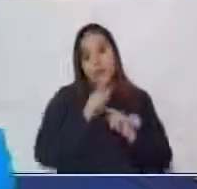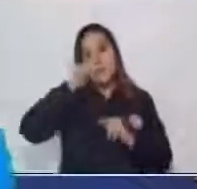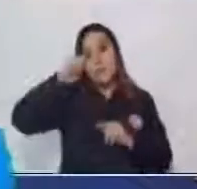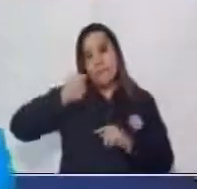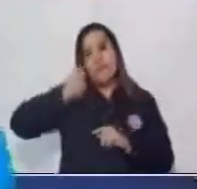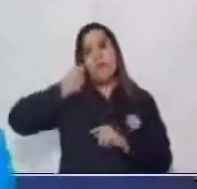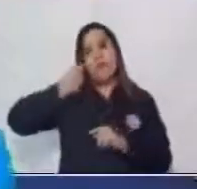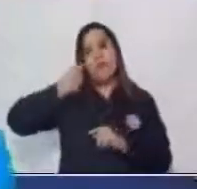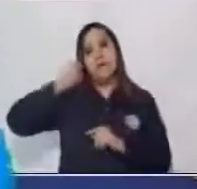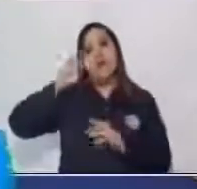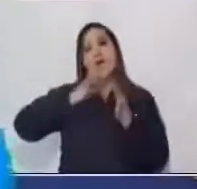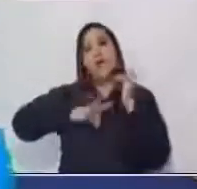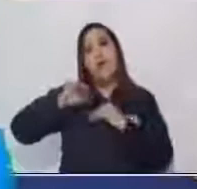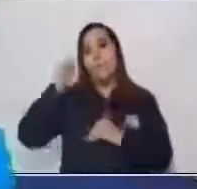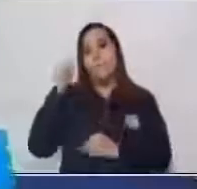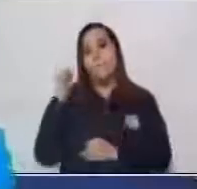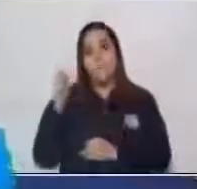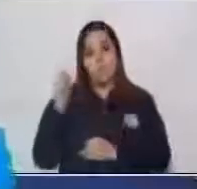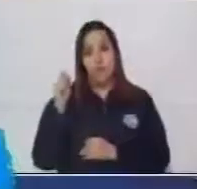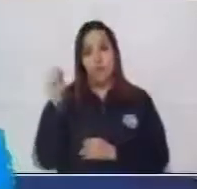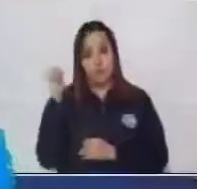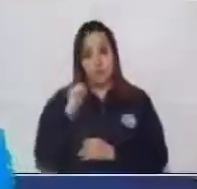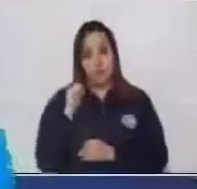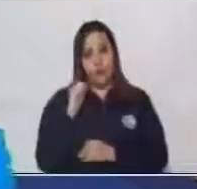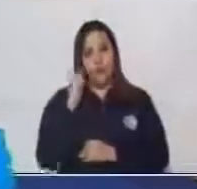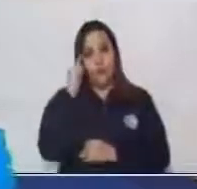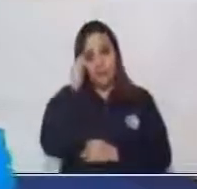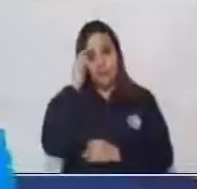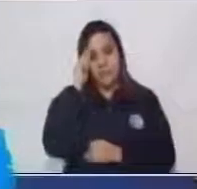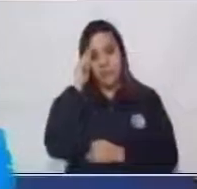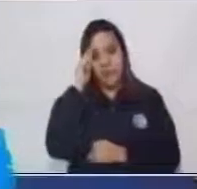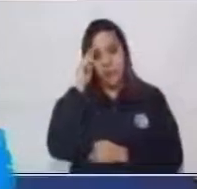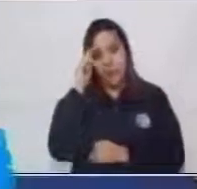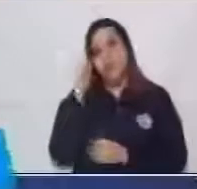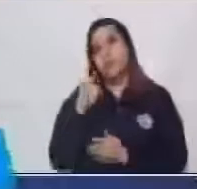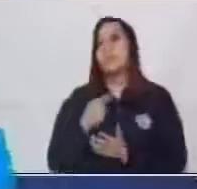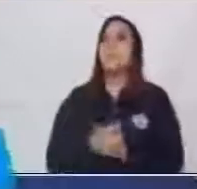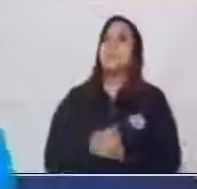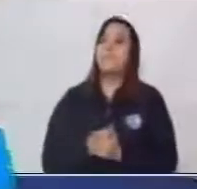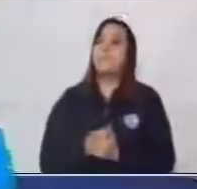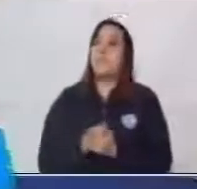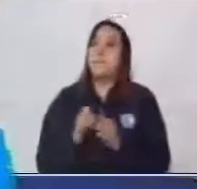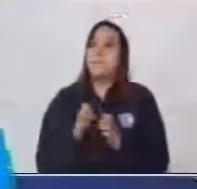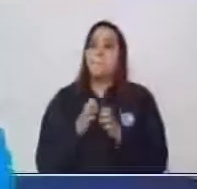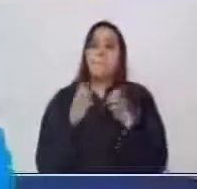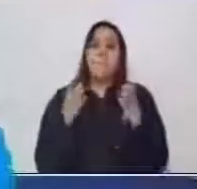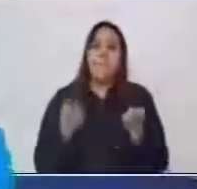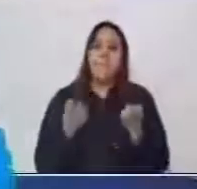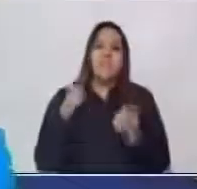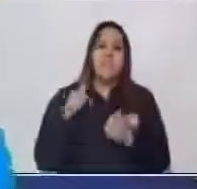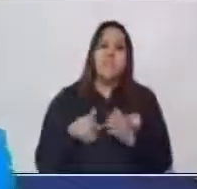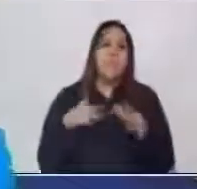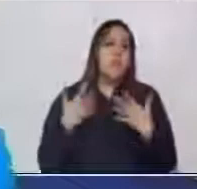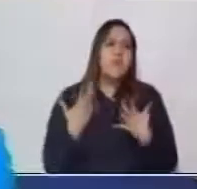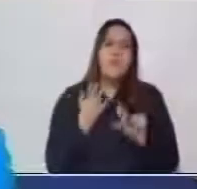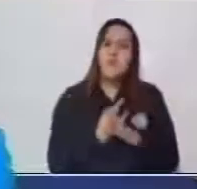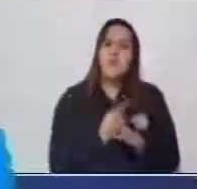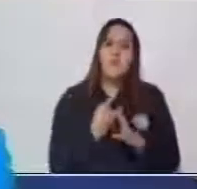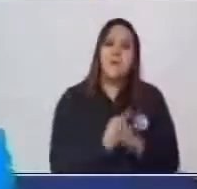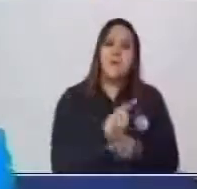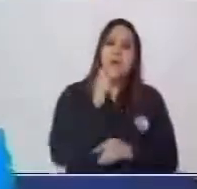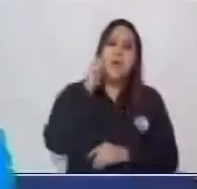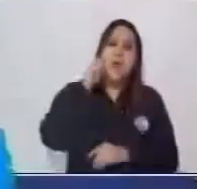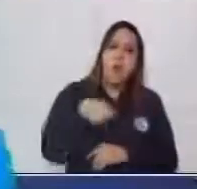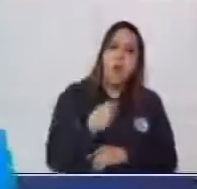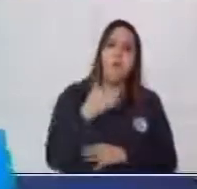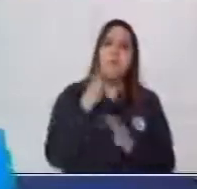su lugar se colocan signos de puntuación? Pero entonces, ¿cómo se utiliza la coma, el punto y coma? ¿Y